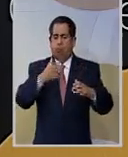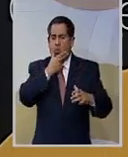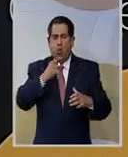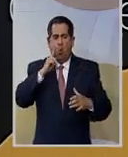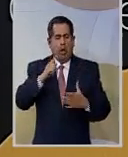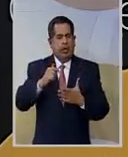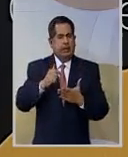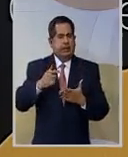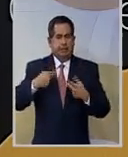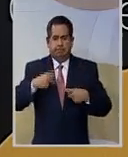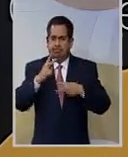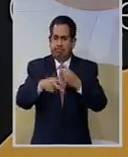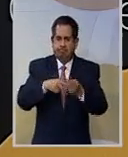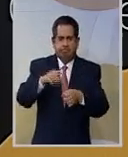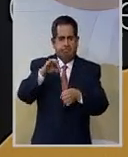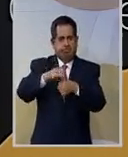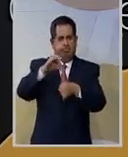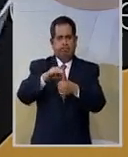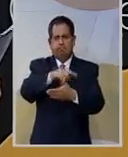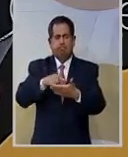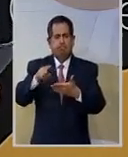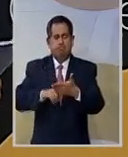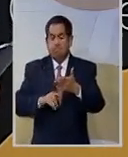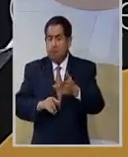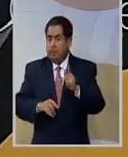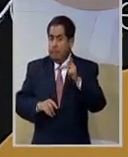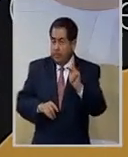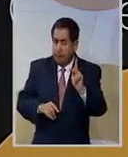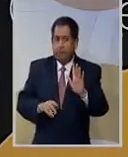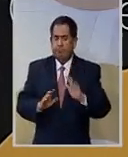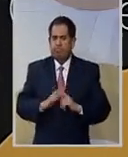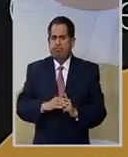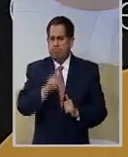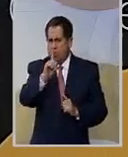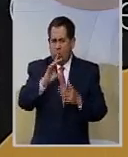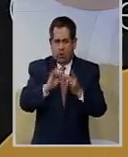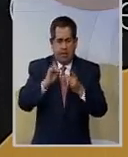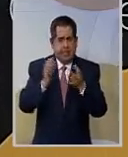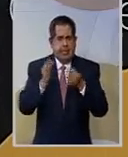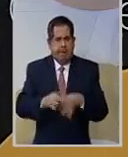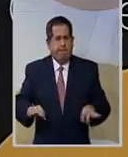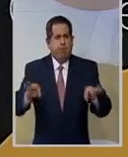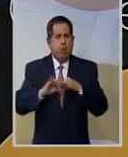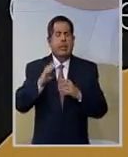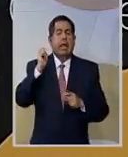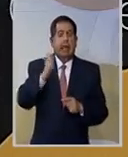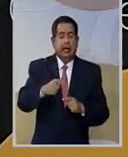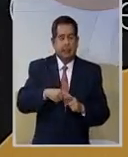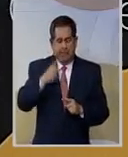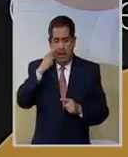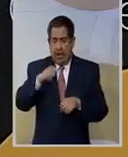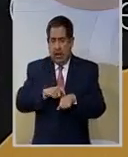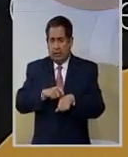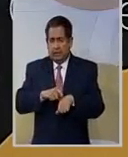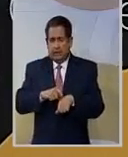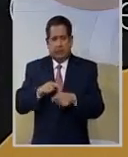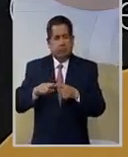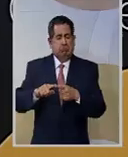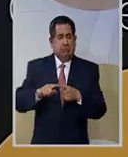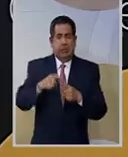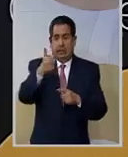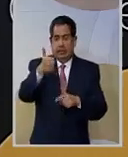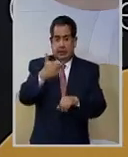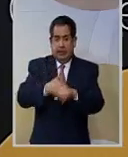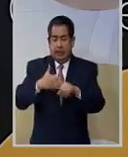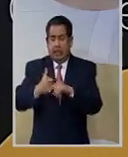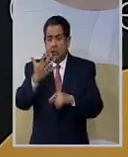han acudido a emitir el voto correspondiente. Sin embargo, hay que mencionar algo tan importante como lo es que a las 18 horas de este domingo